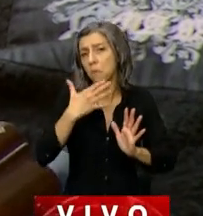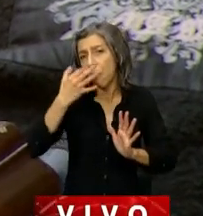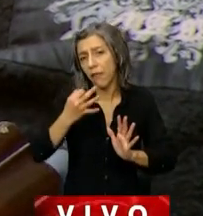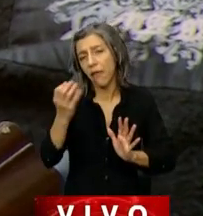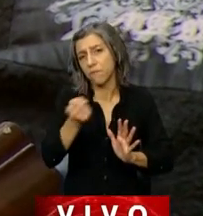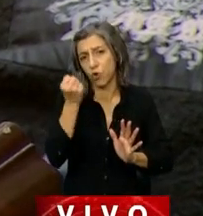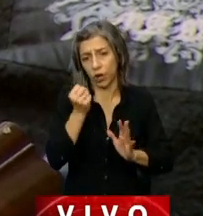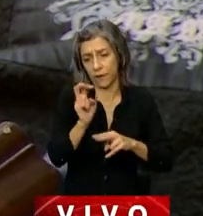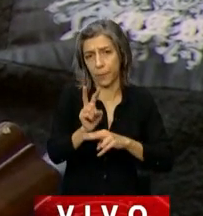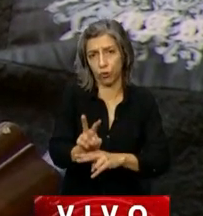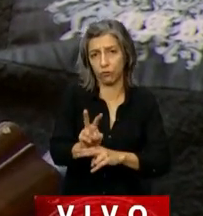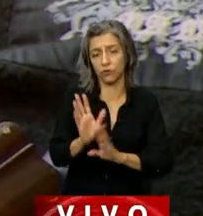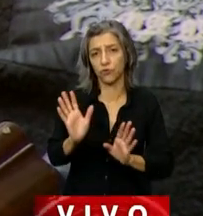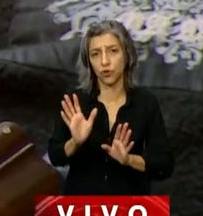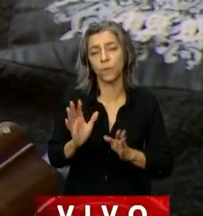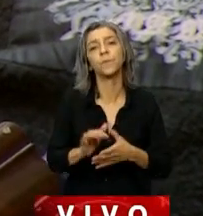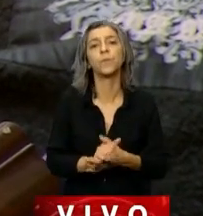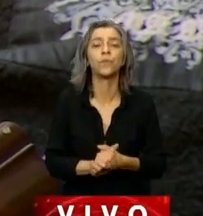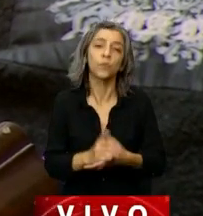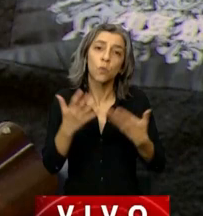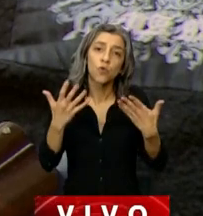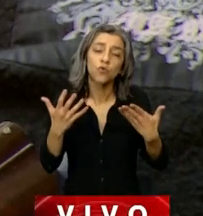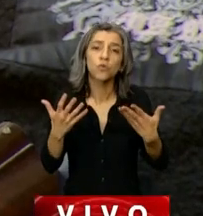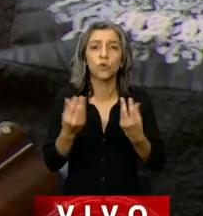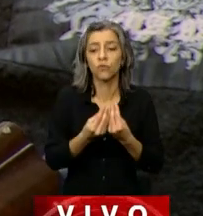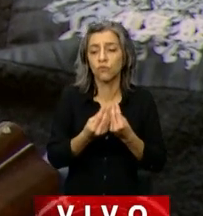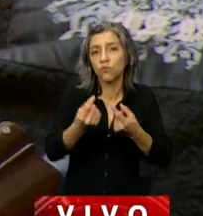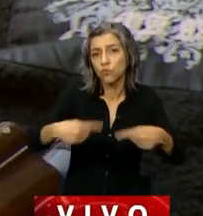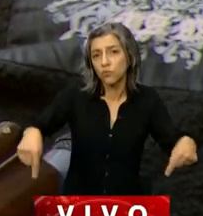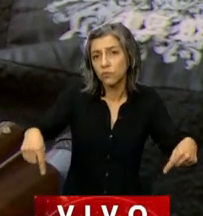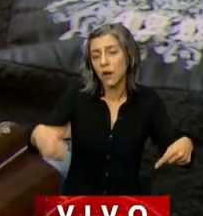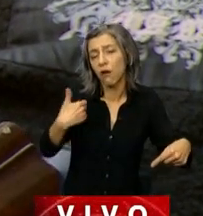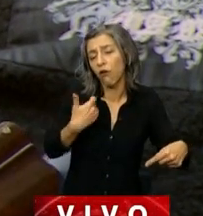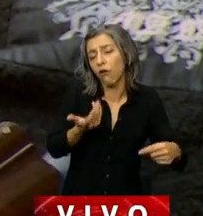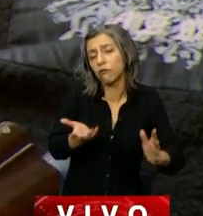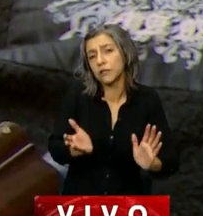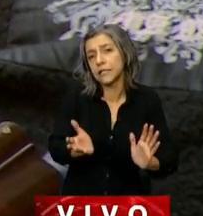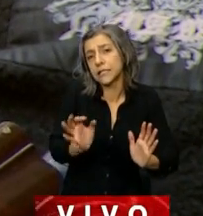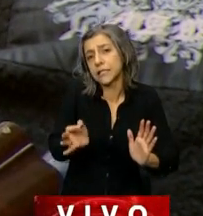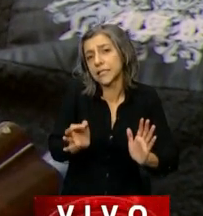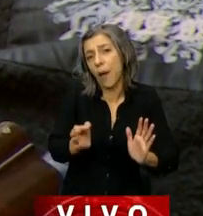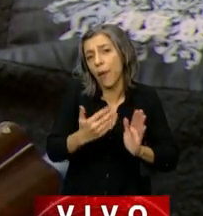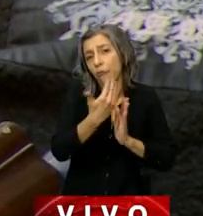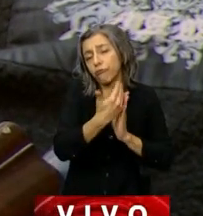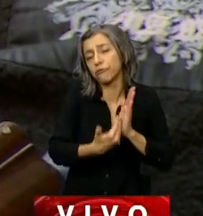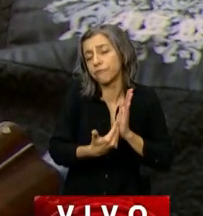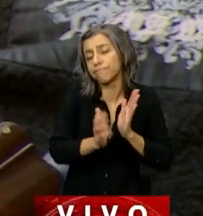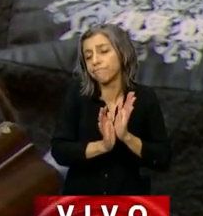modos, por supuesto, siempre muchas de estas cosas terminan siendo de